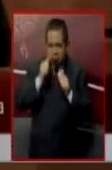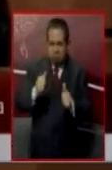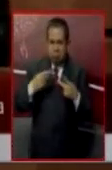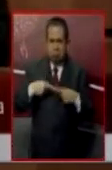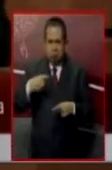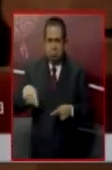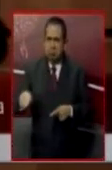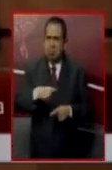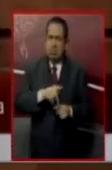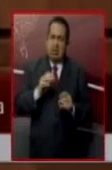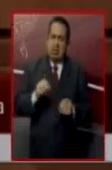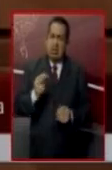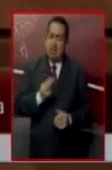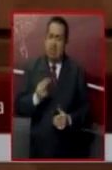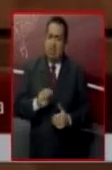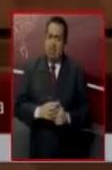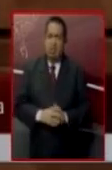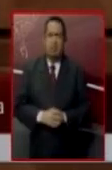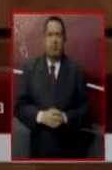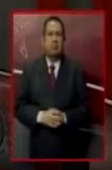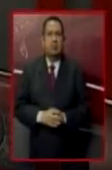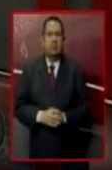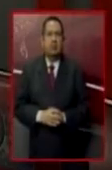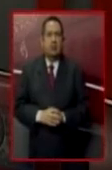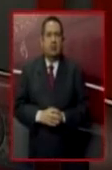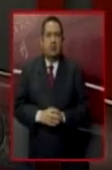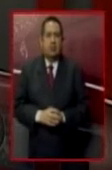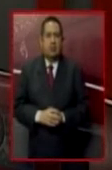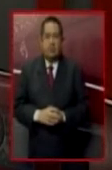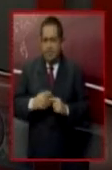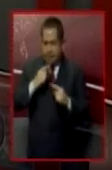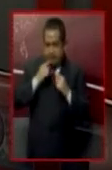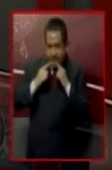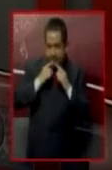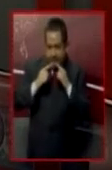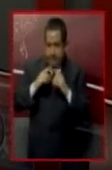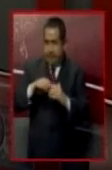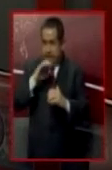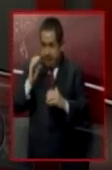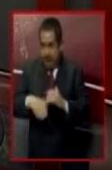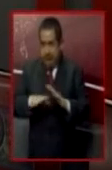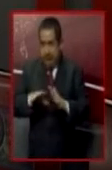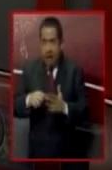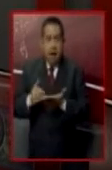las condiciones de los ciudadanos. Luego de esta discusión, en lo general, el